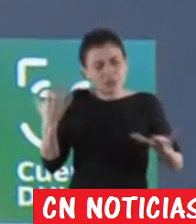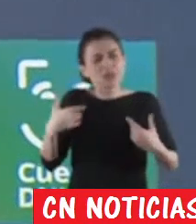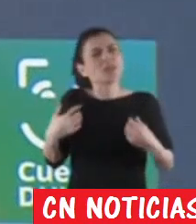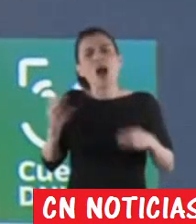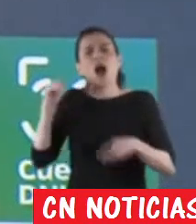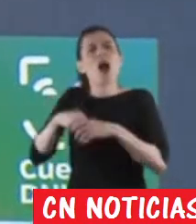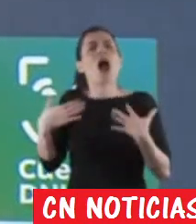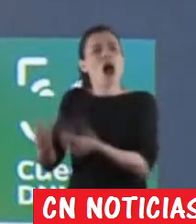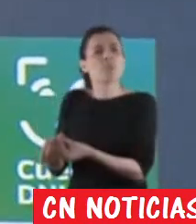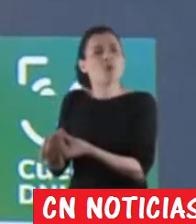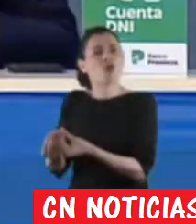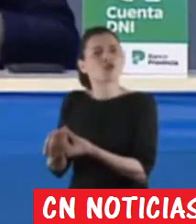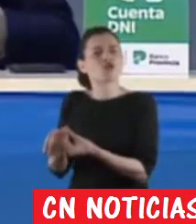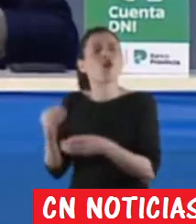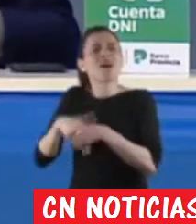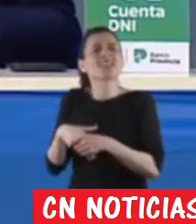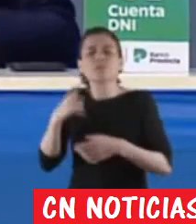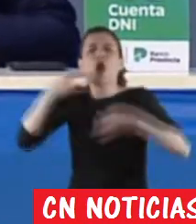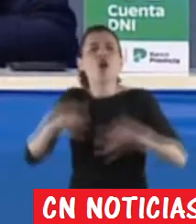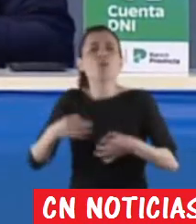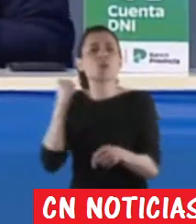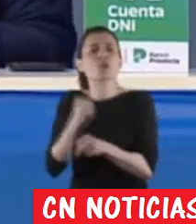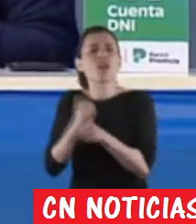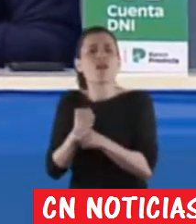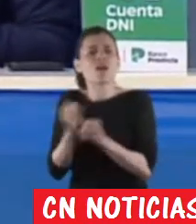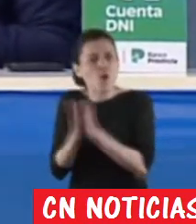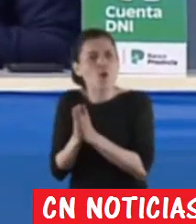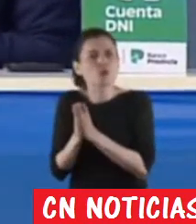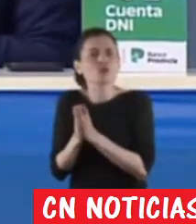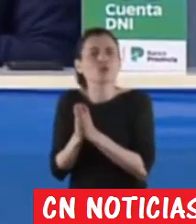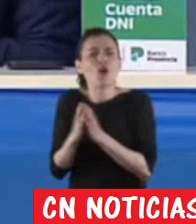contá con nosotros, con nuestro compromiso, con nuestro trabajo